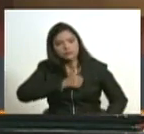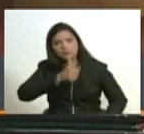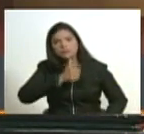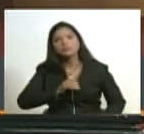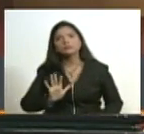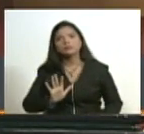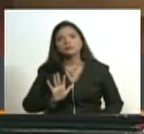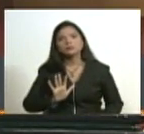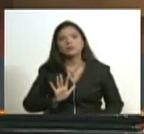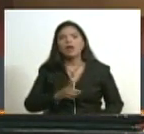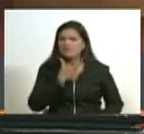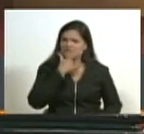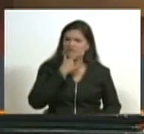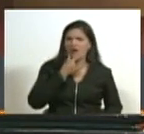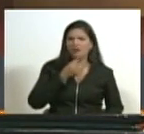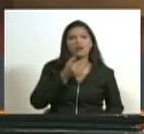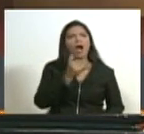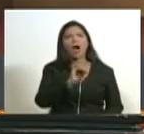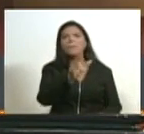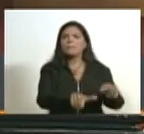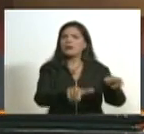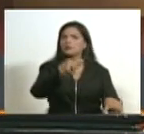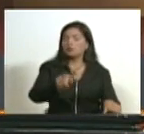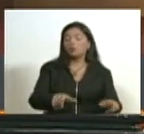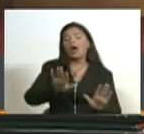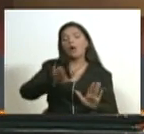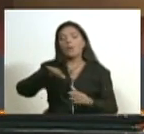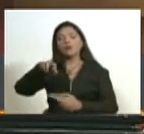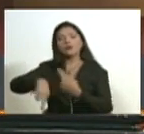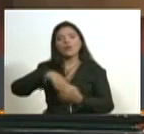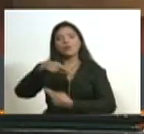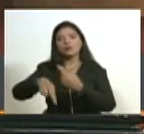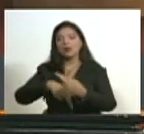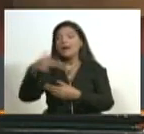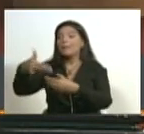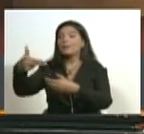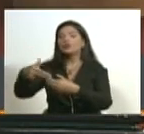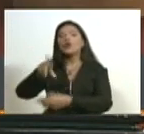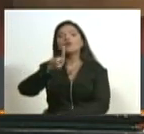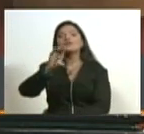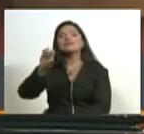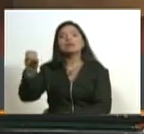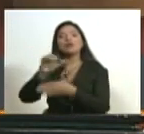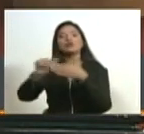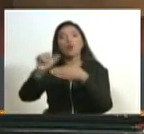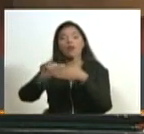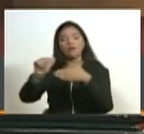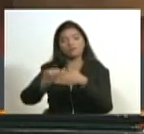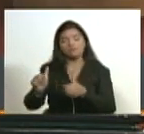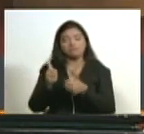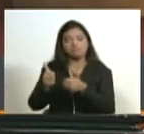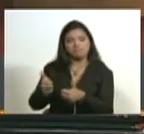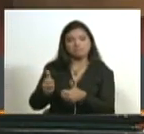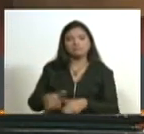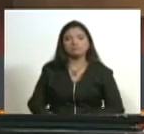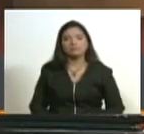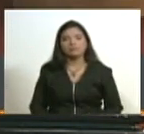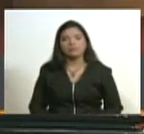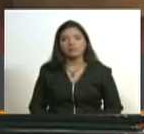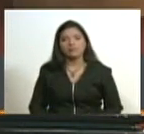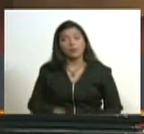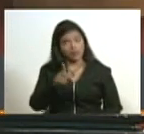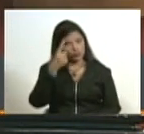Es fácil, hay gente que está con la revolución, si el petróleo está a 100 dólares, Daniel, de Zaragoza, para que lo sumes